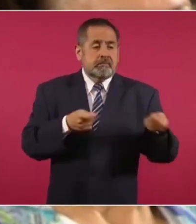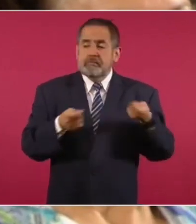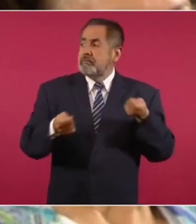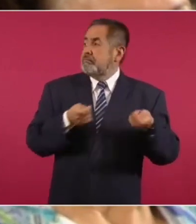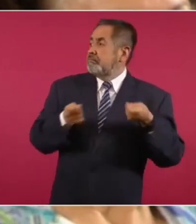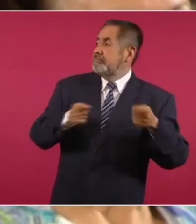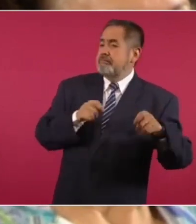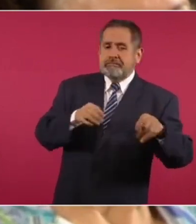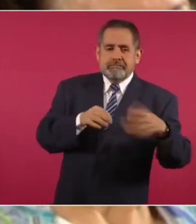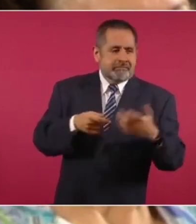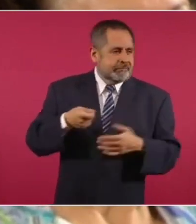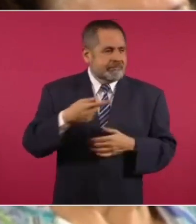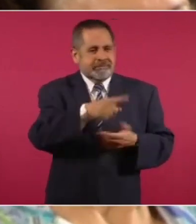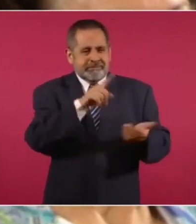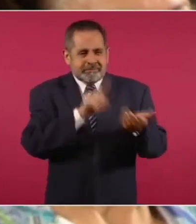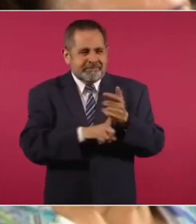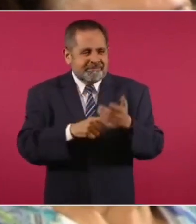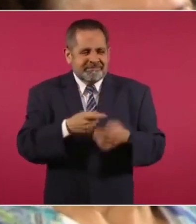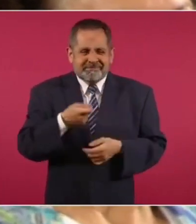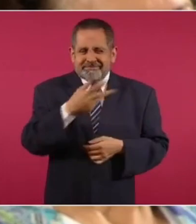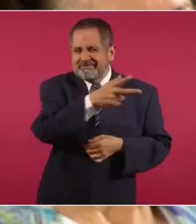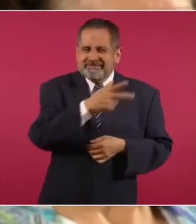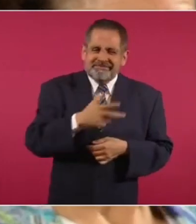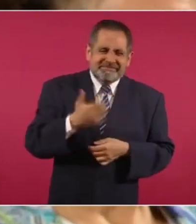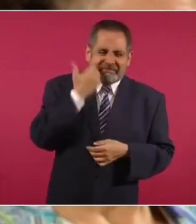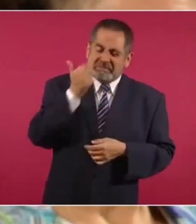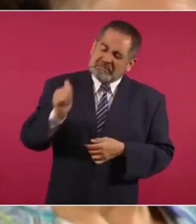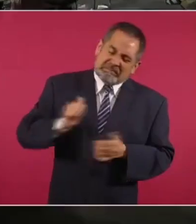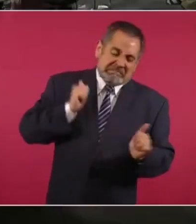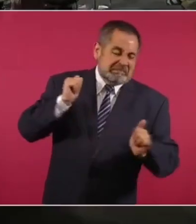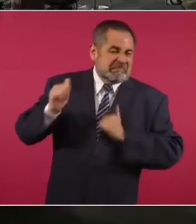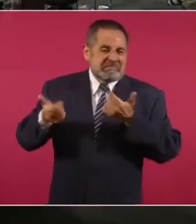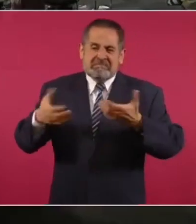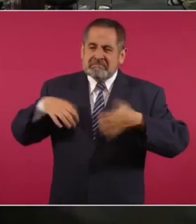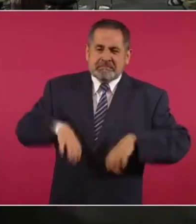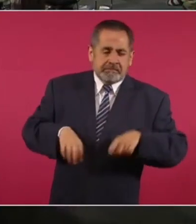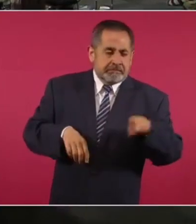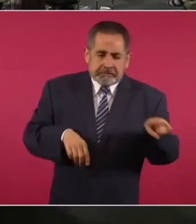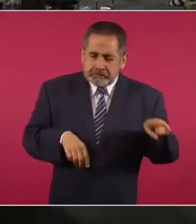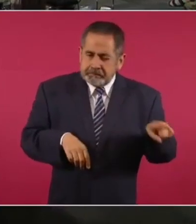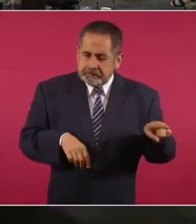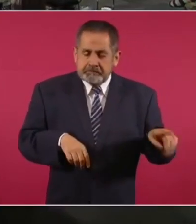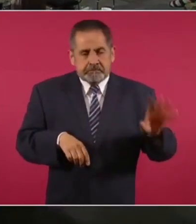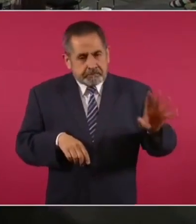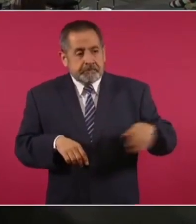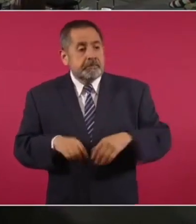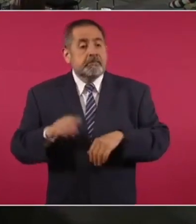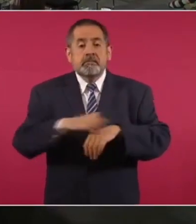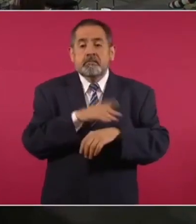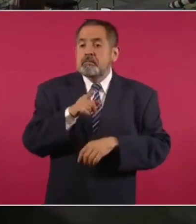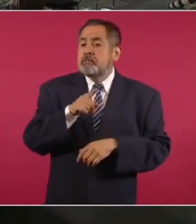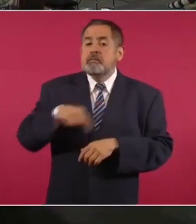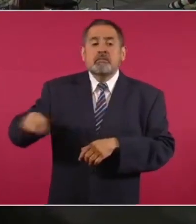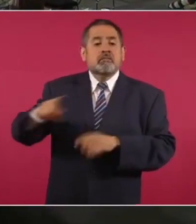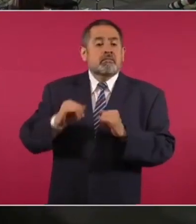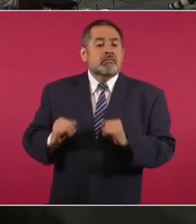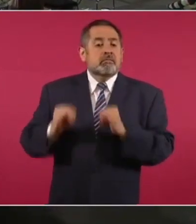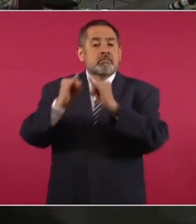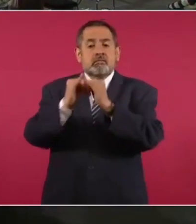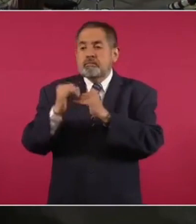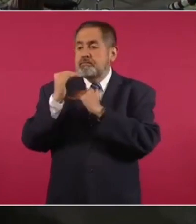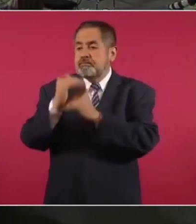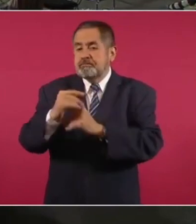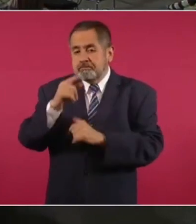que usted también ha llamado buitres y sopilotes, es porque una de las razones es que las instituciones están atomizadas y